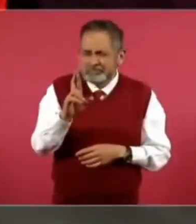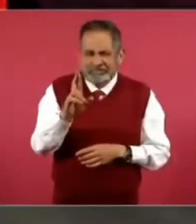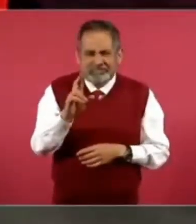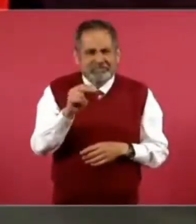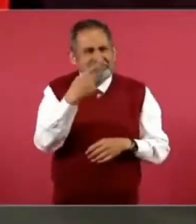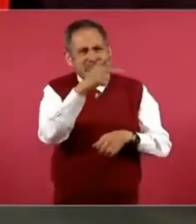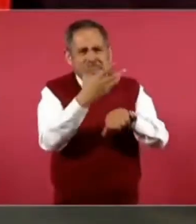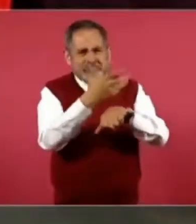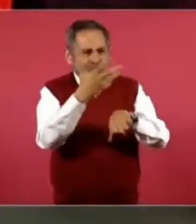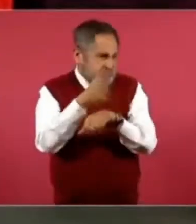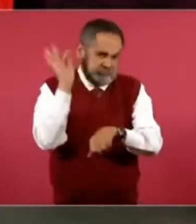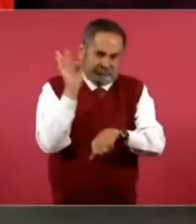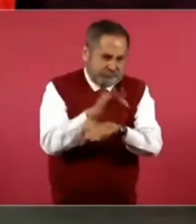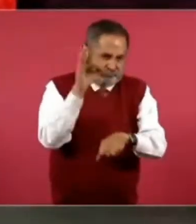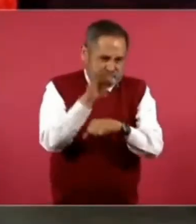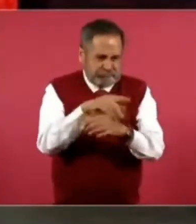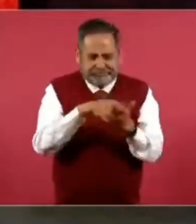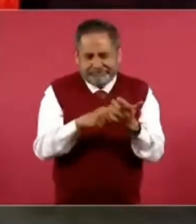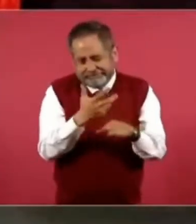pro-estadounidense,